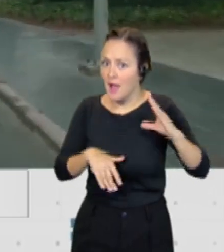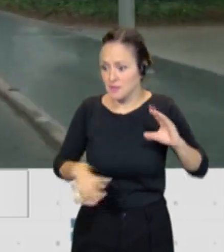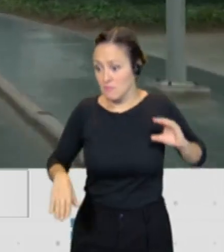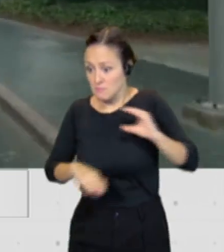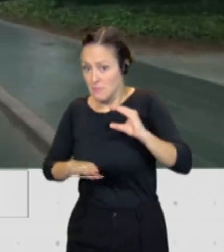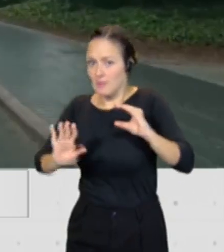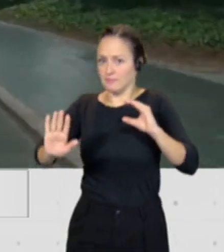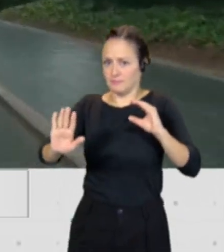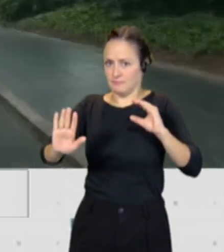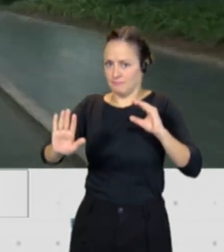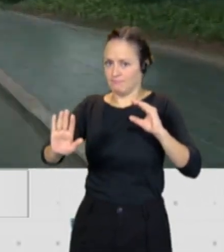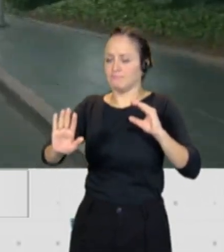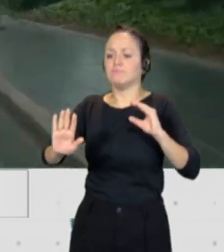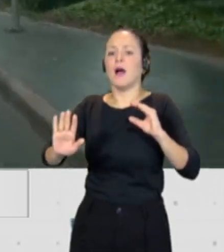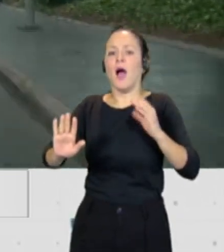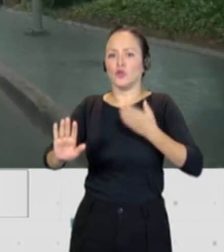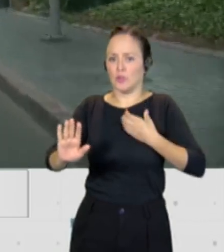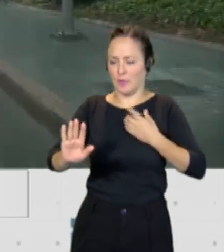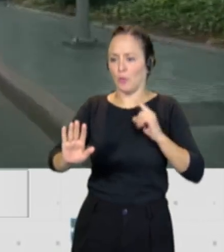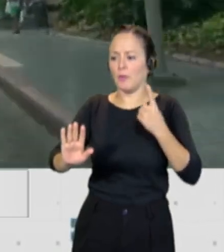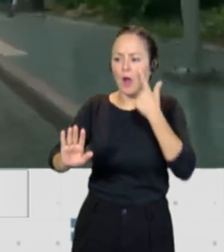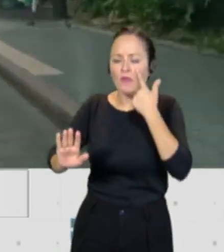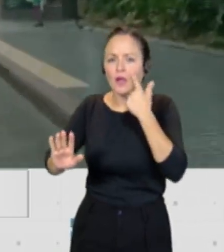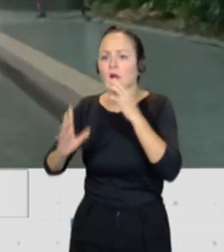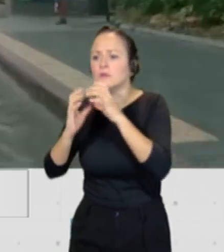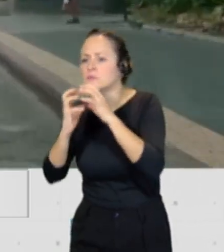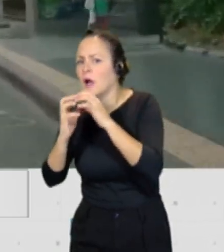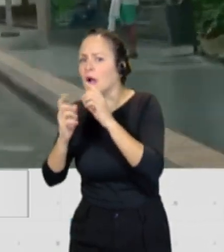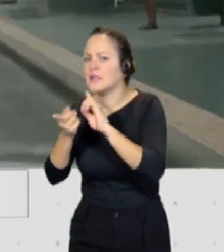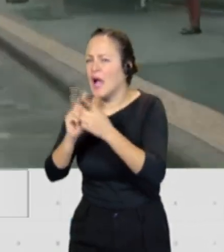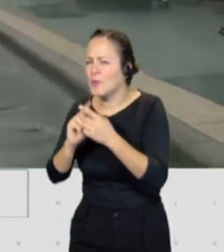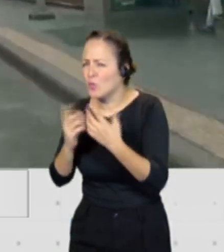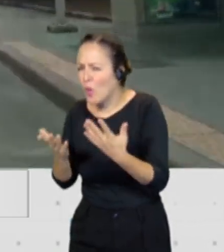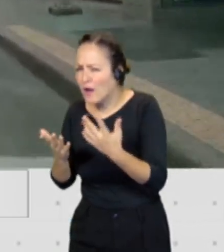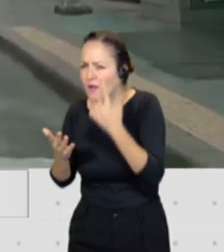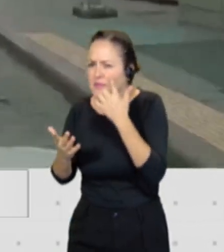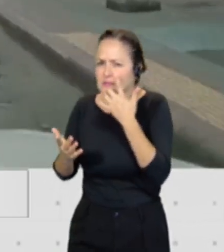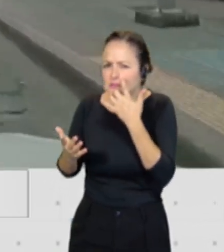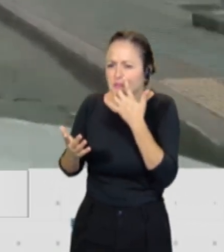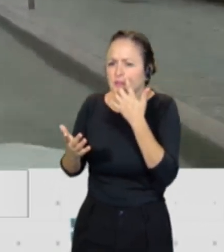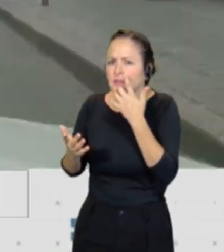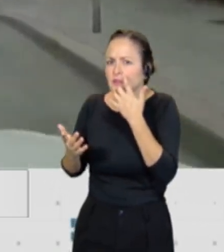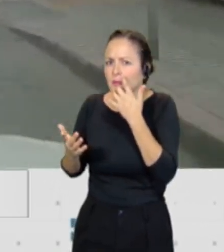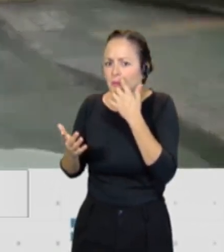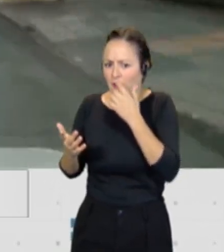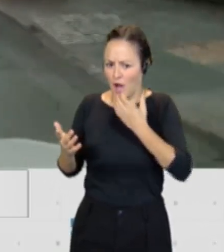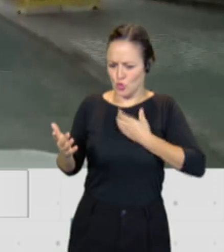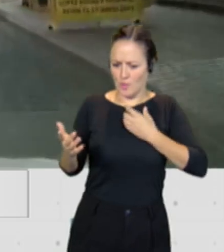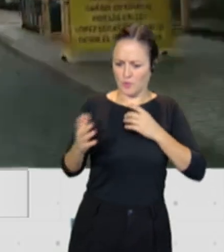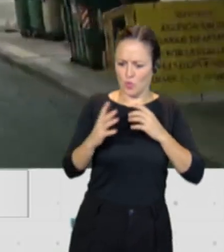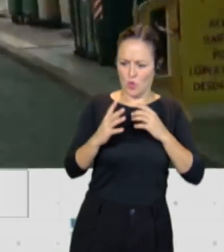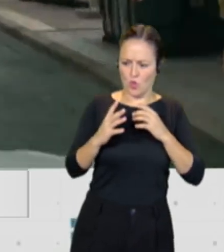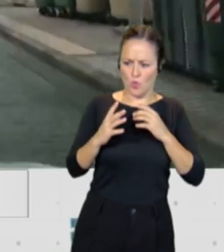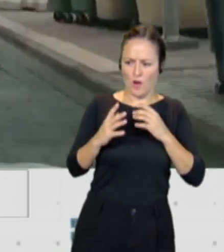en defensa del interés de la ciudad, vamos a ver de qué cambios se trata y si son compatibles o no con los deseos del Ayuntamiento.